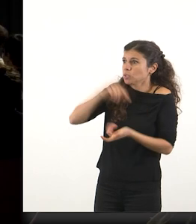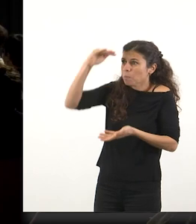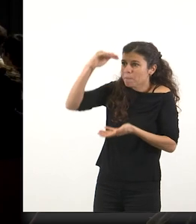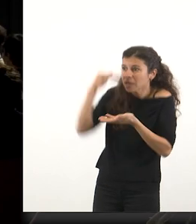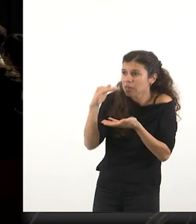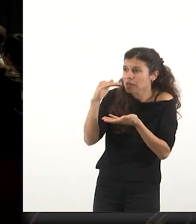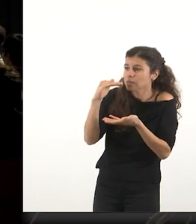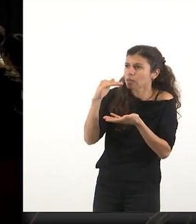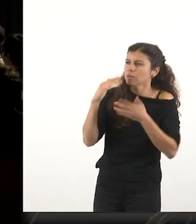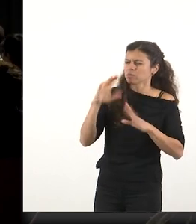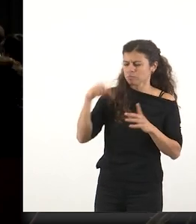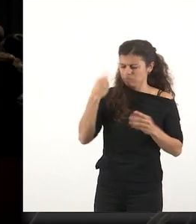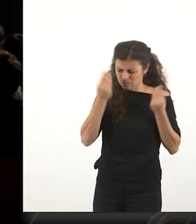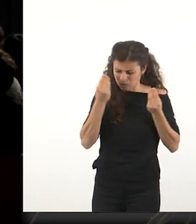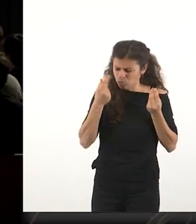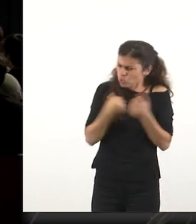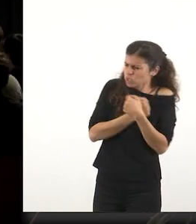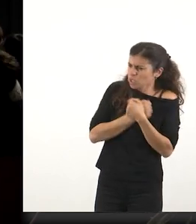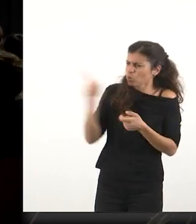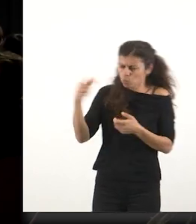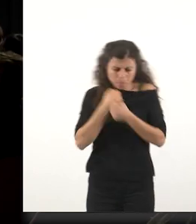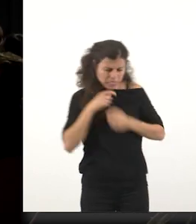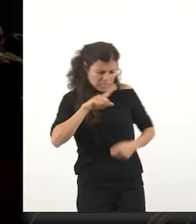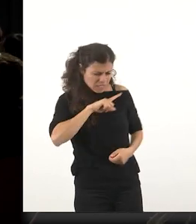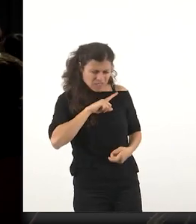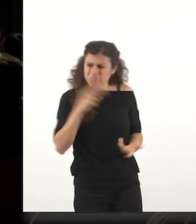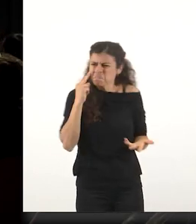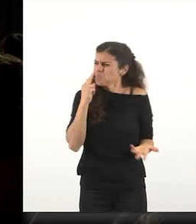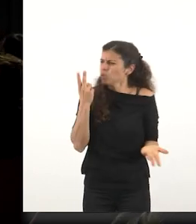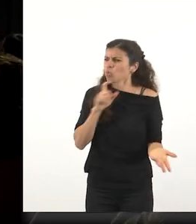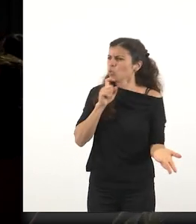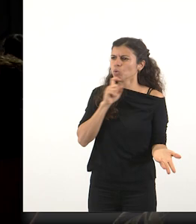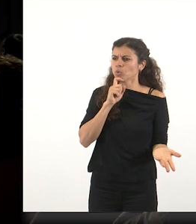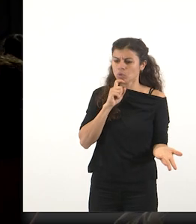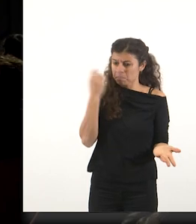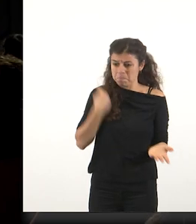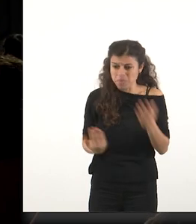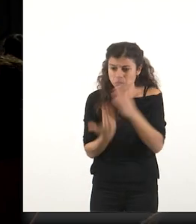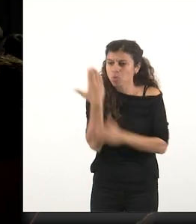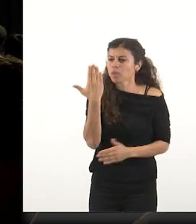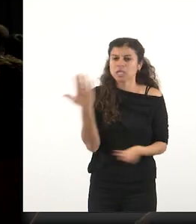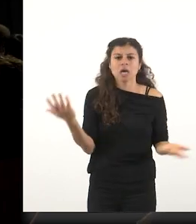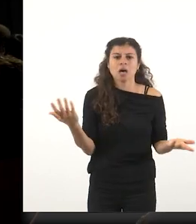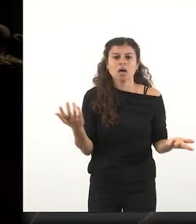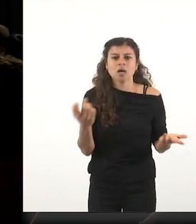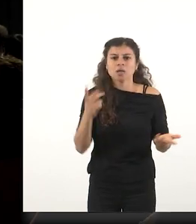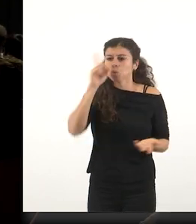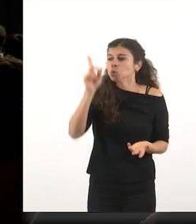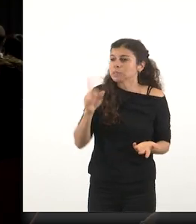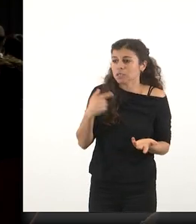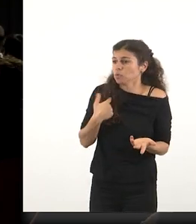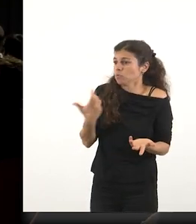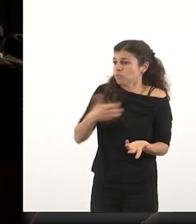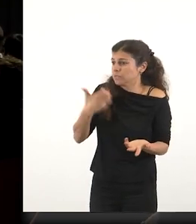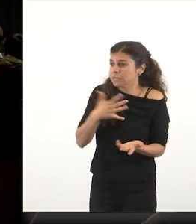luego pienso, tanto como me quieres, tanto como te quiero, ¿cómo puedes darme tanto miedo, mamá? Y en el mismo día, mamá, lo siento decirte, no sé, no es por joderte, es que